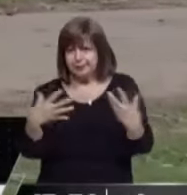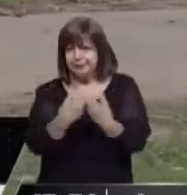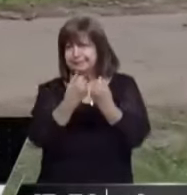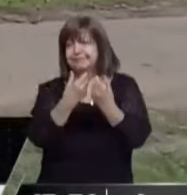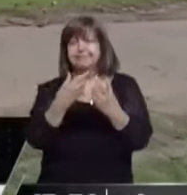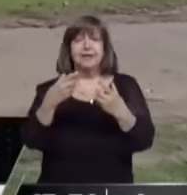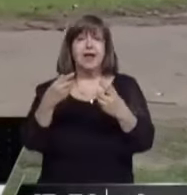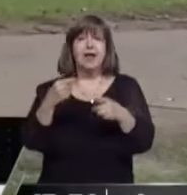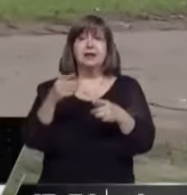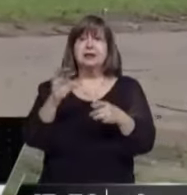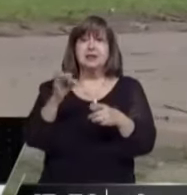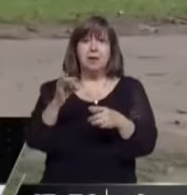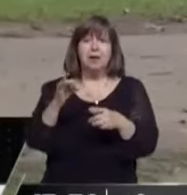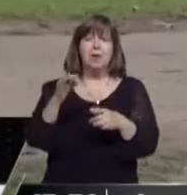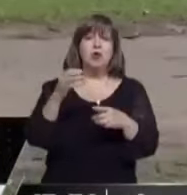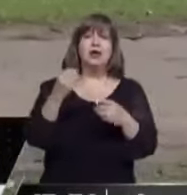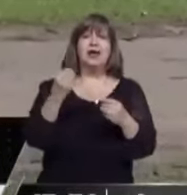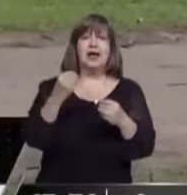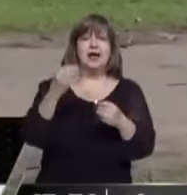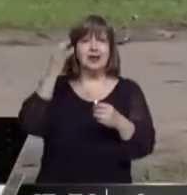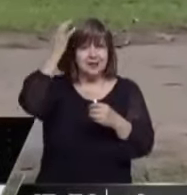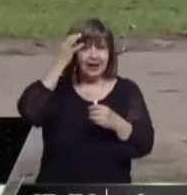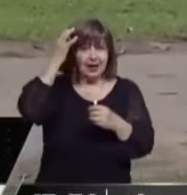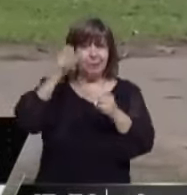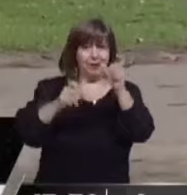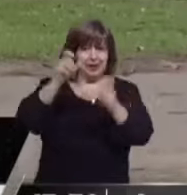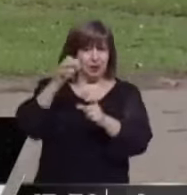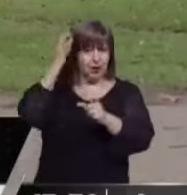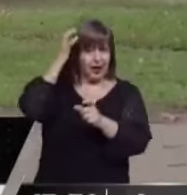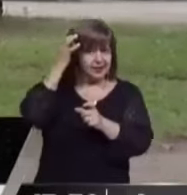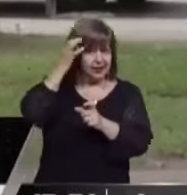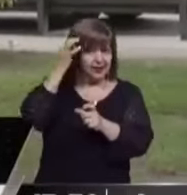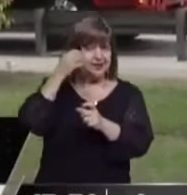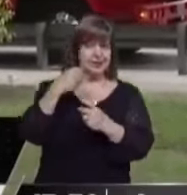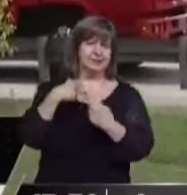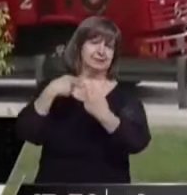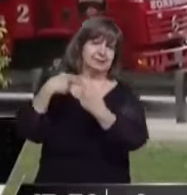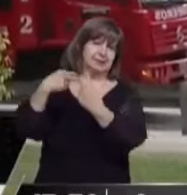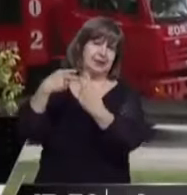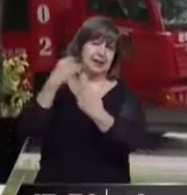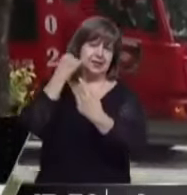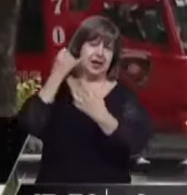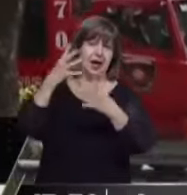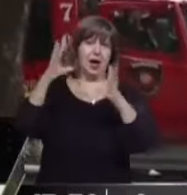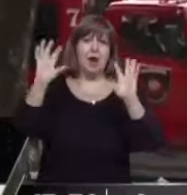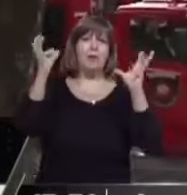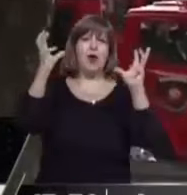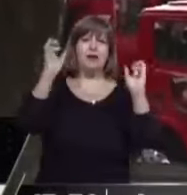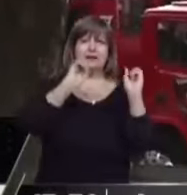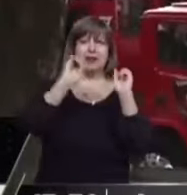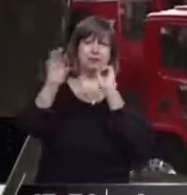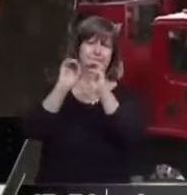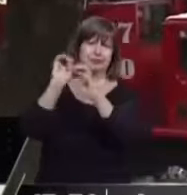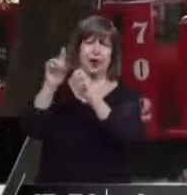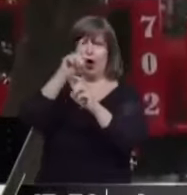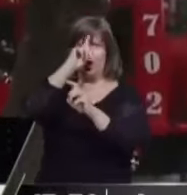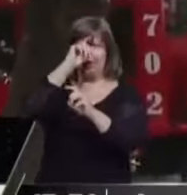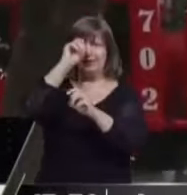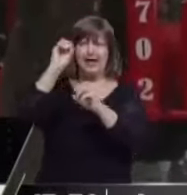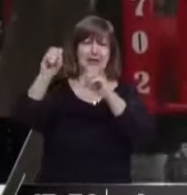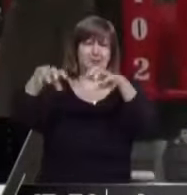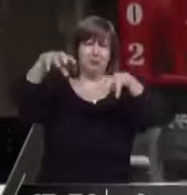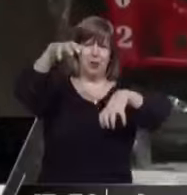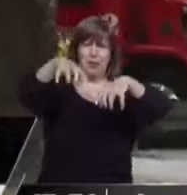lo que se sabe es que 30 personas fueron trasladadas a hospitales porteños con distintas heridas eh se ha informado oficialmente